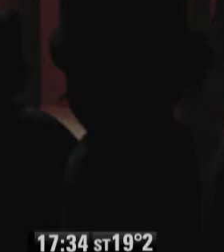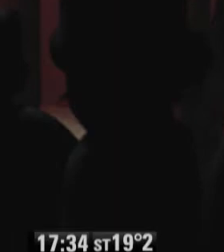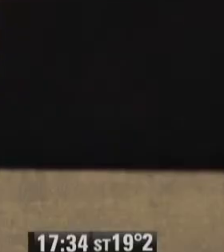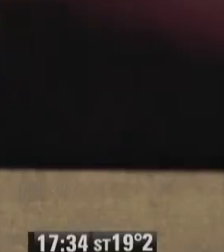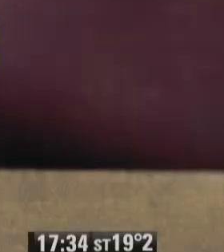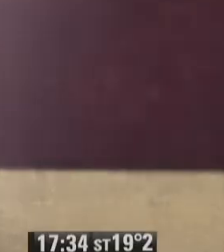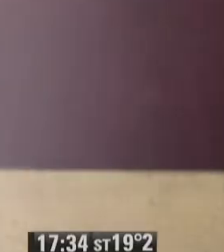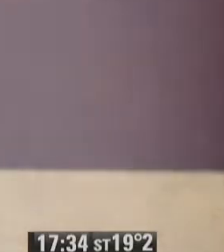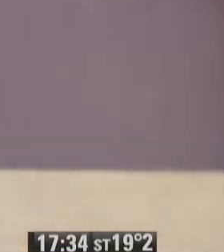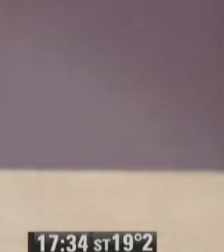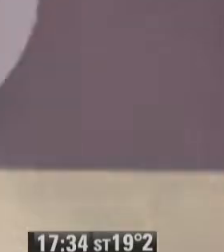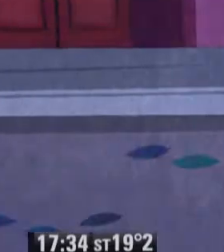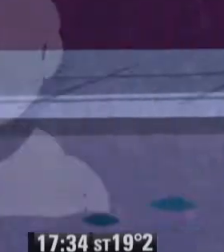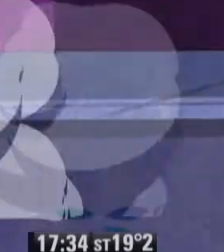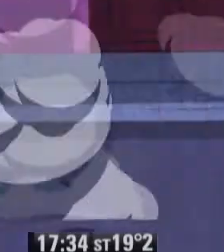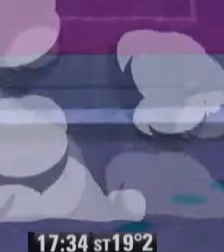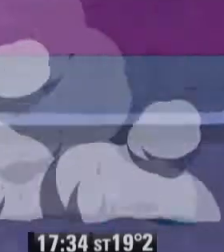¡Doctor, no!